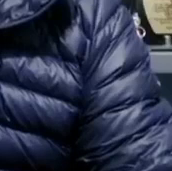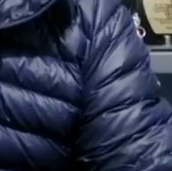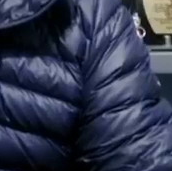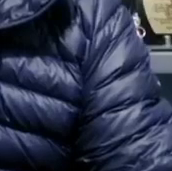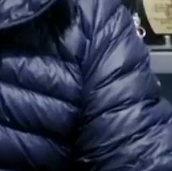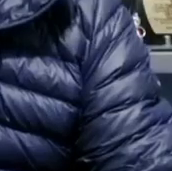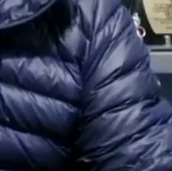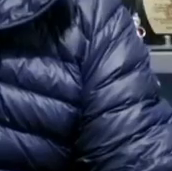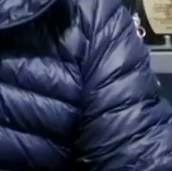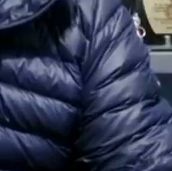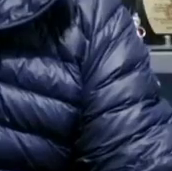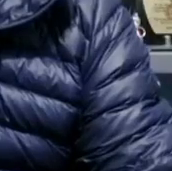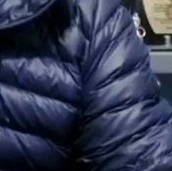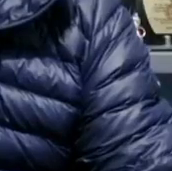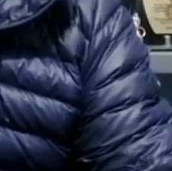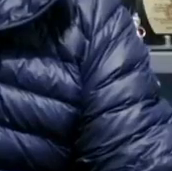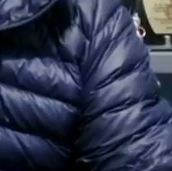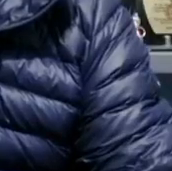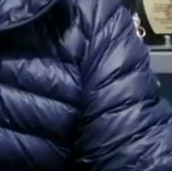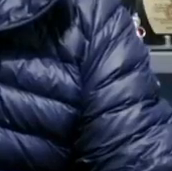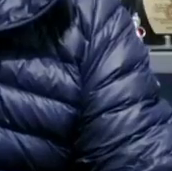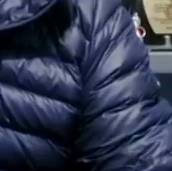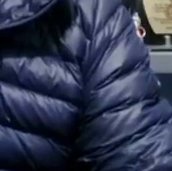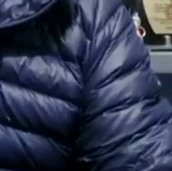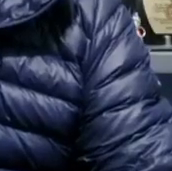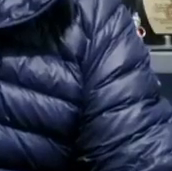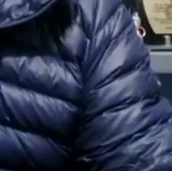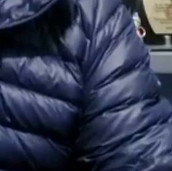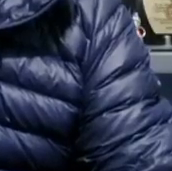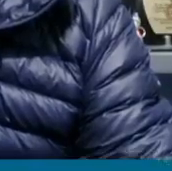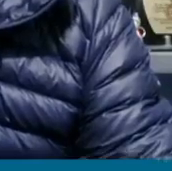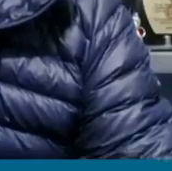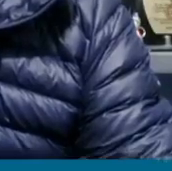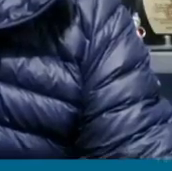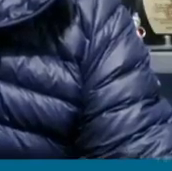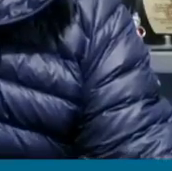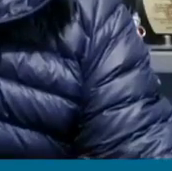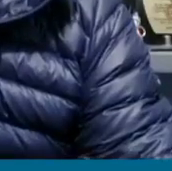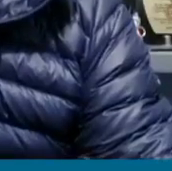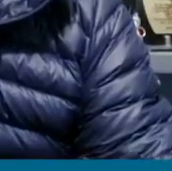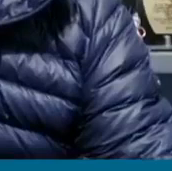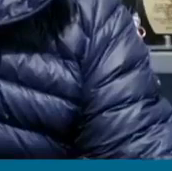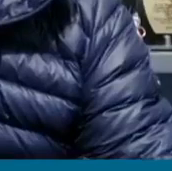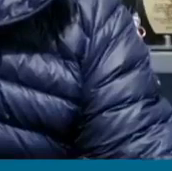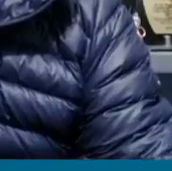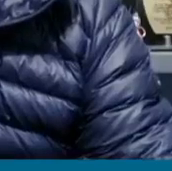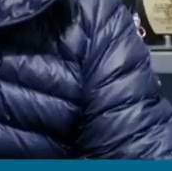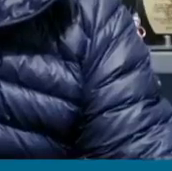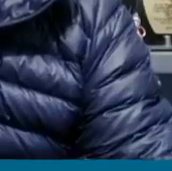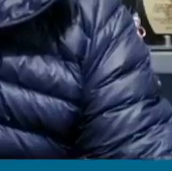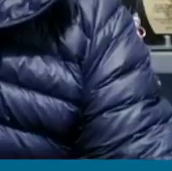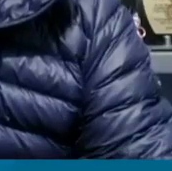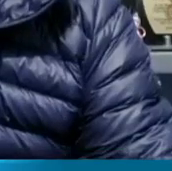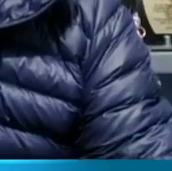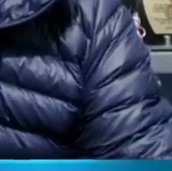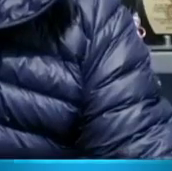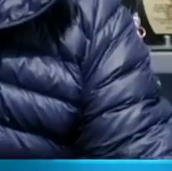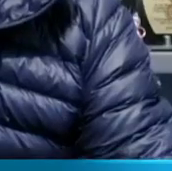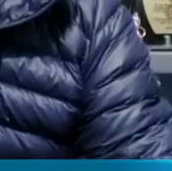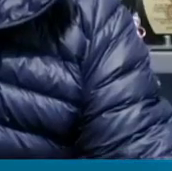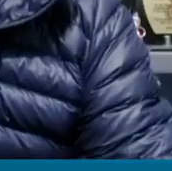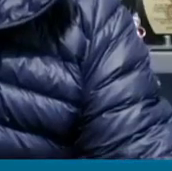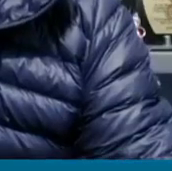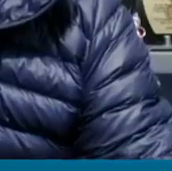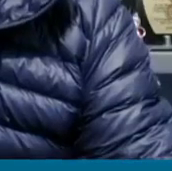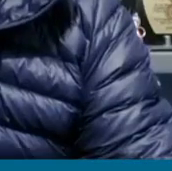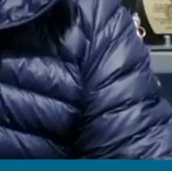porque nuestro presidente Luis Arce Catacora está impulsando un proyecto muy importante en Oruro, que es el centro de